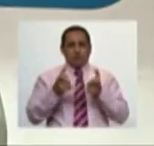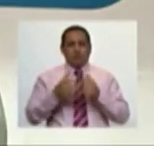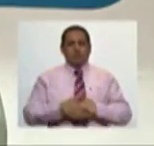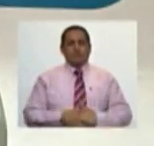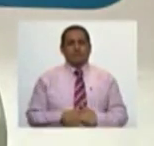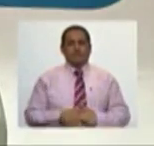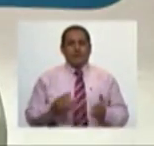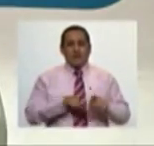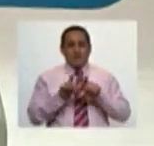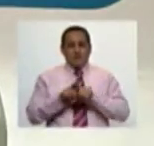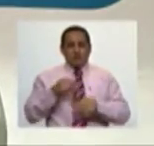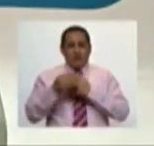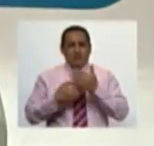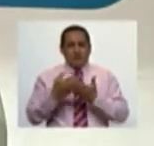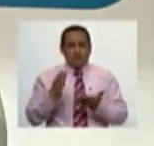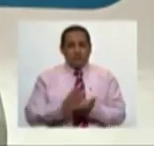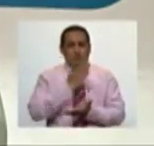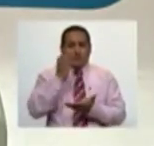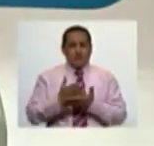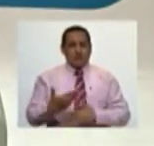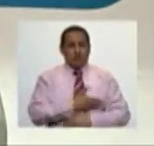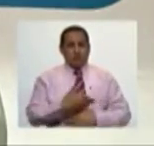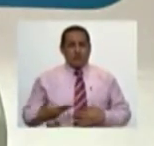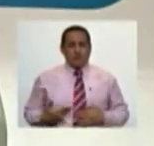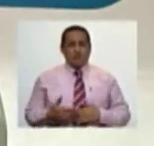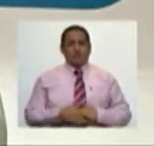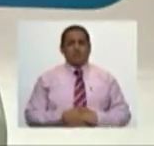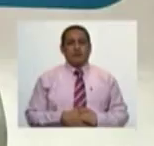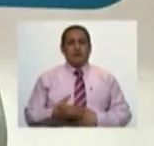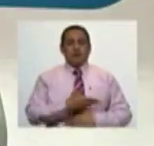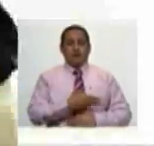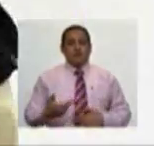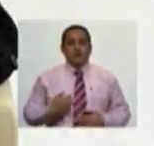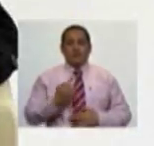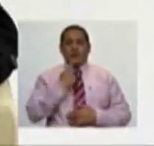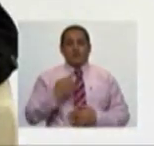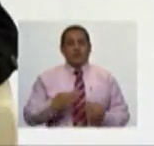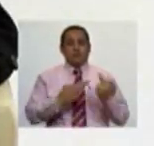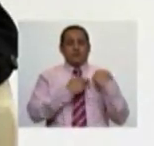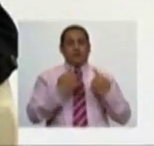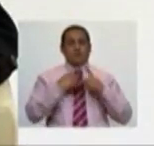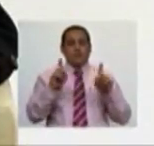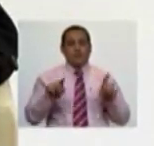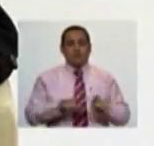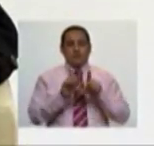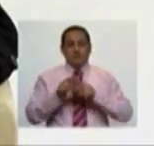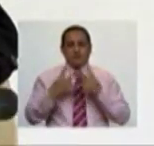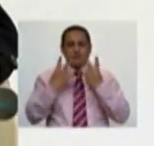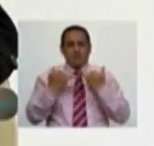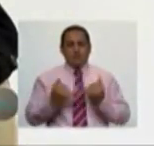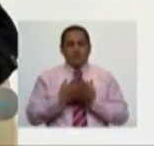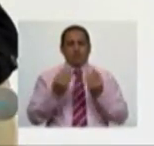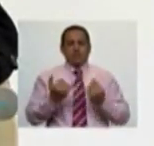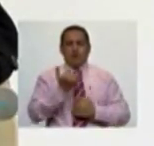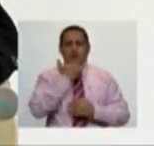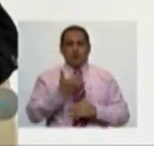de esta seguridad, ¿no? ¿Hay un repliegue, hay una crisis del Estado en esta materia? El Estado es responsable, pero nos ponemos frente